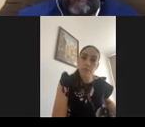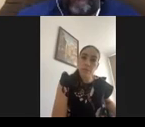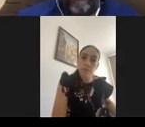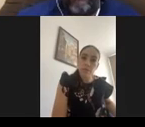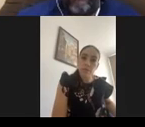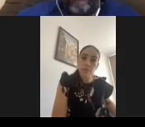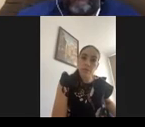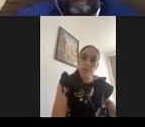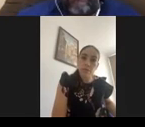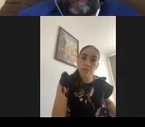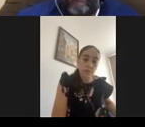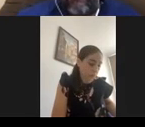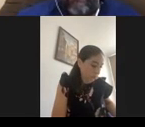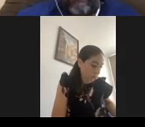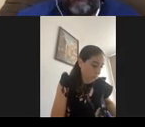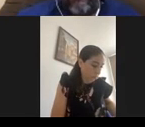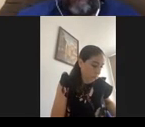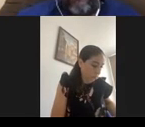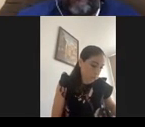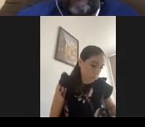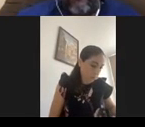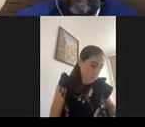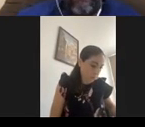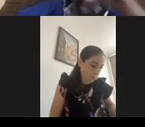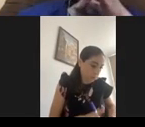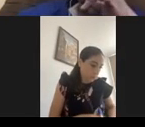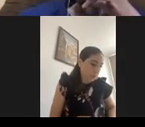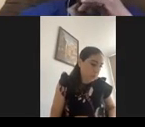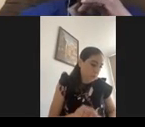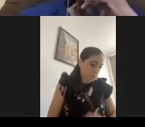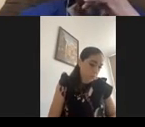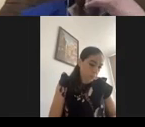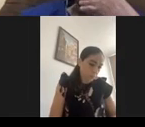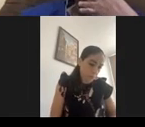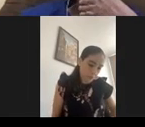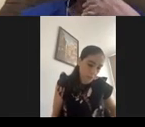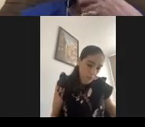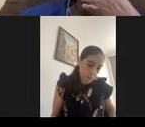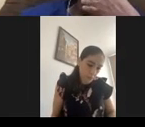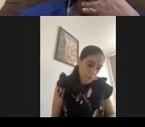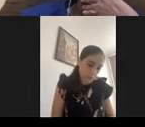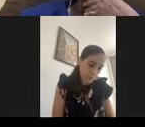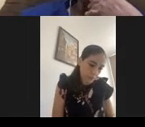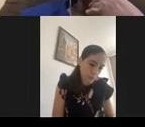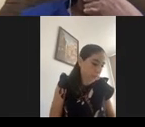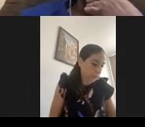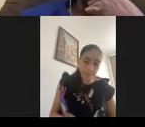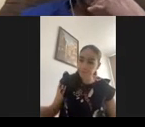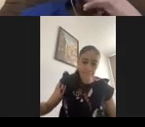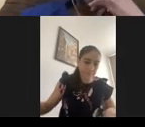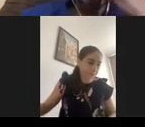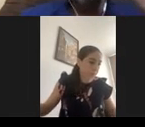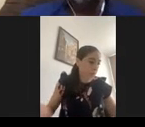y convivencia del tránsito en las delegaciones. Esto se puede ver en estrategias de desarrollo urbano,